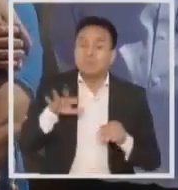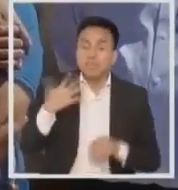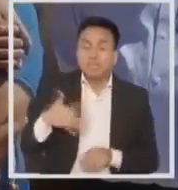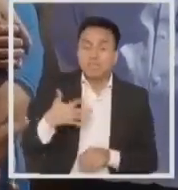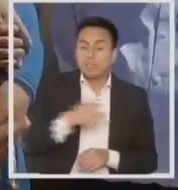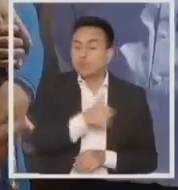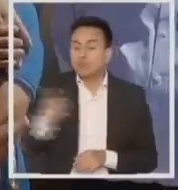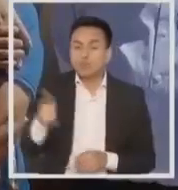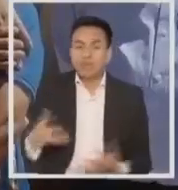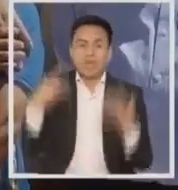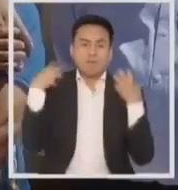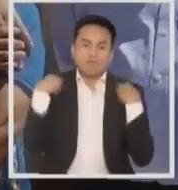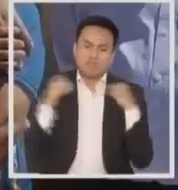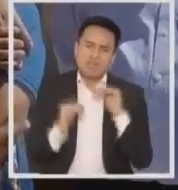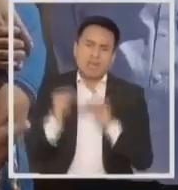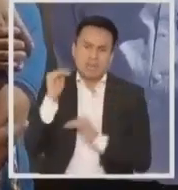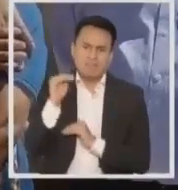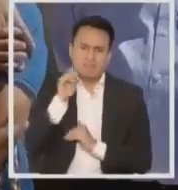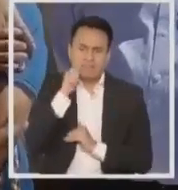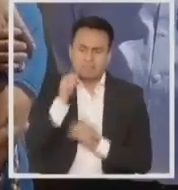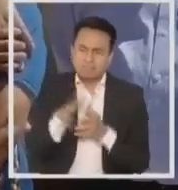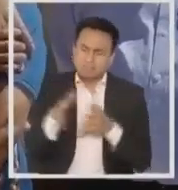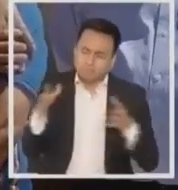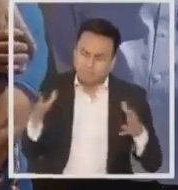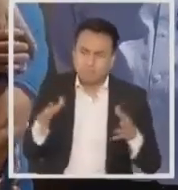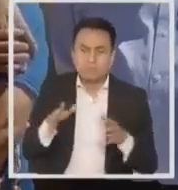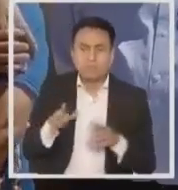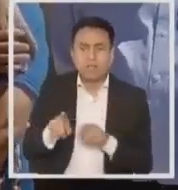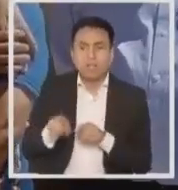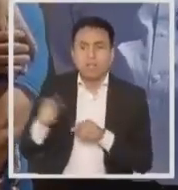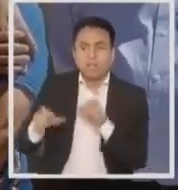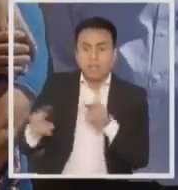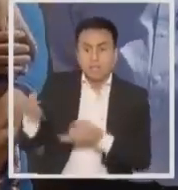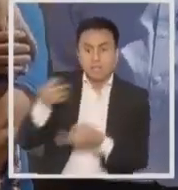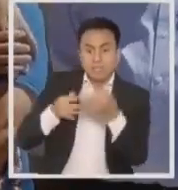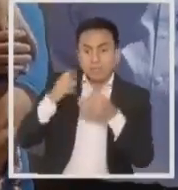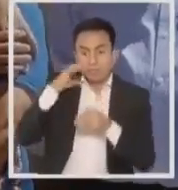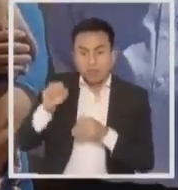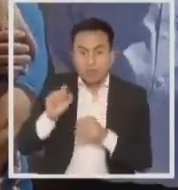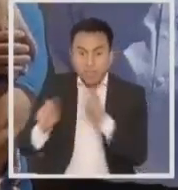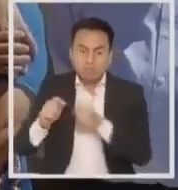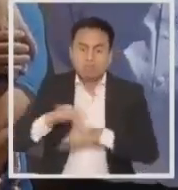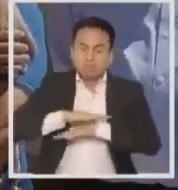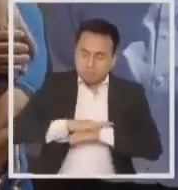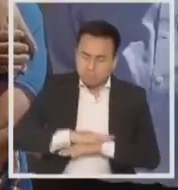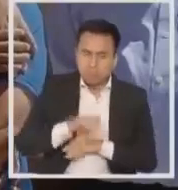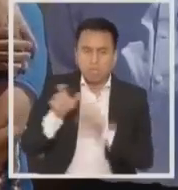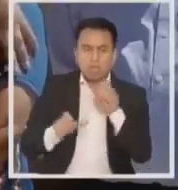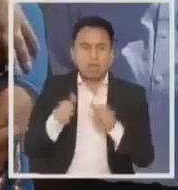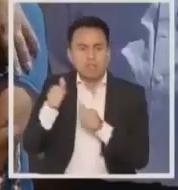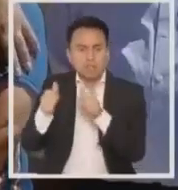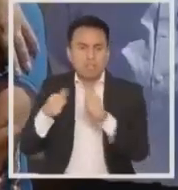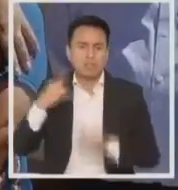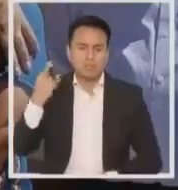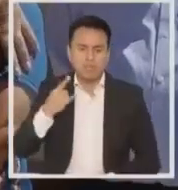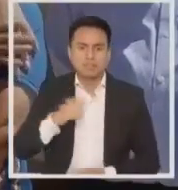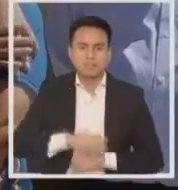todos tremendamente responsables con las acciones que se realizan y que hagan caso a los prevencionistas de riesgo y a las autoridades de la